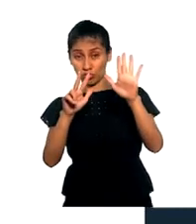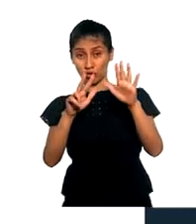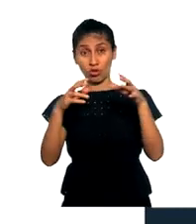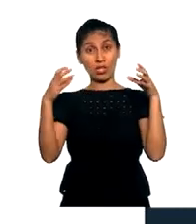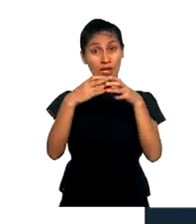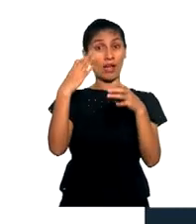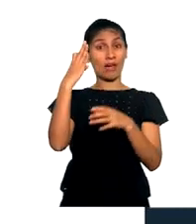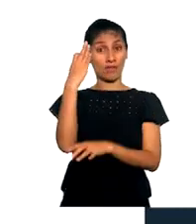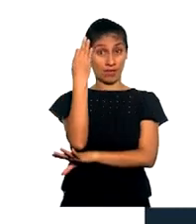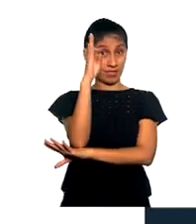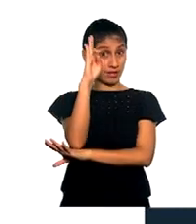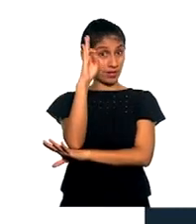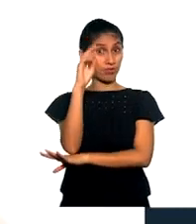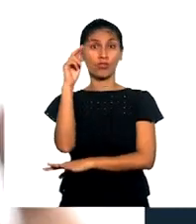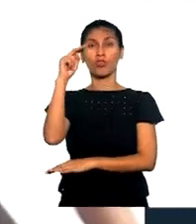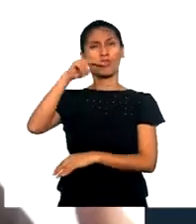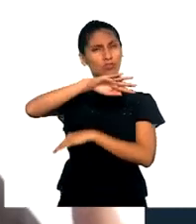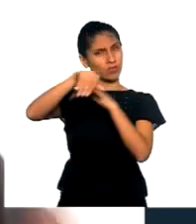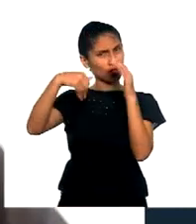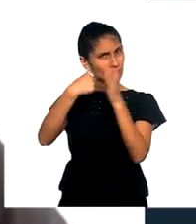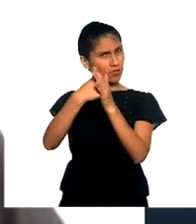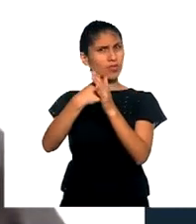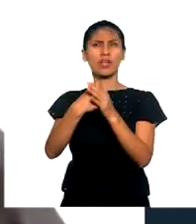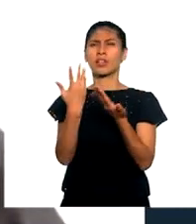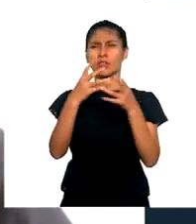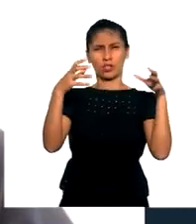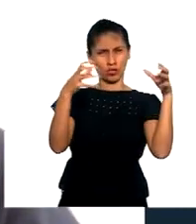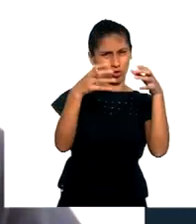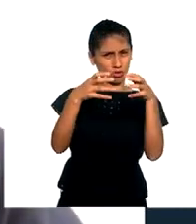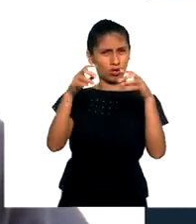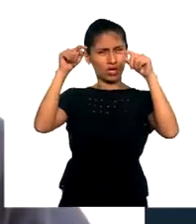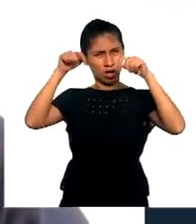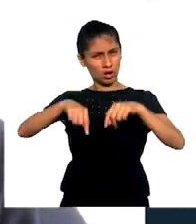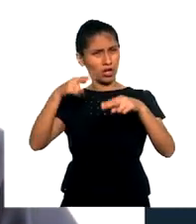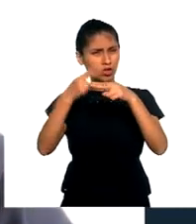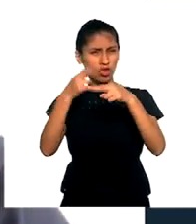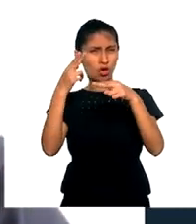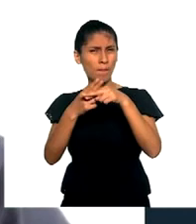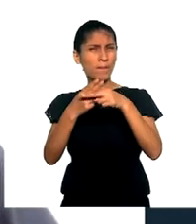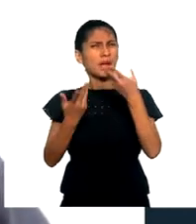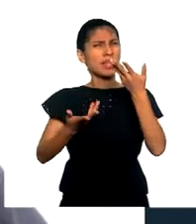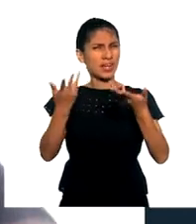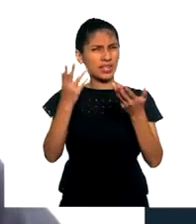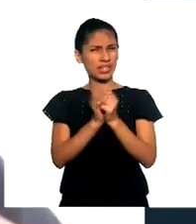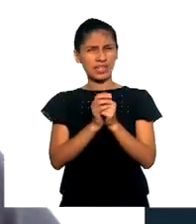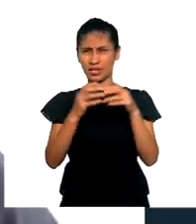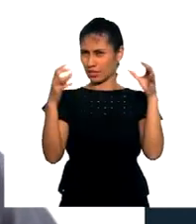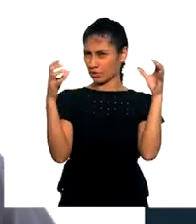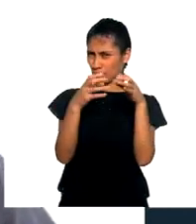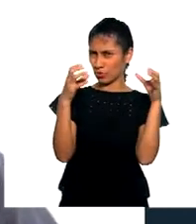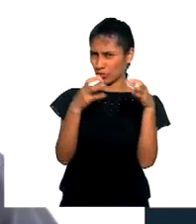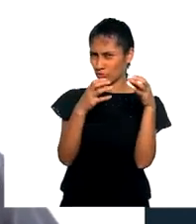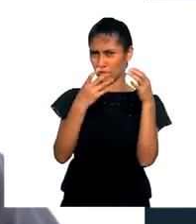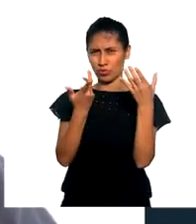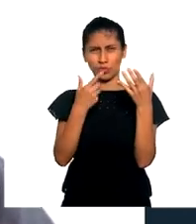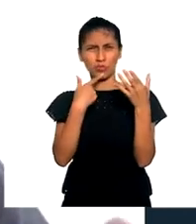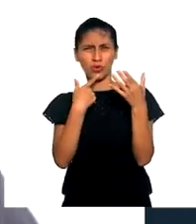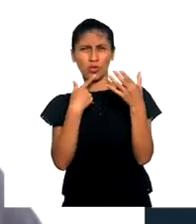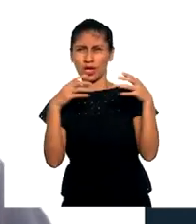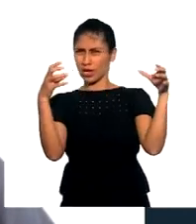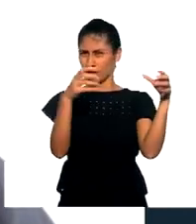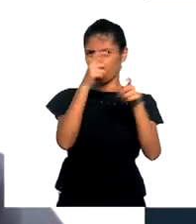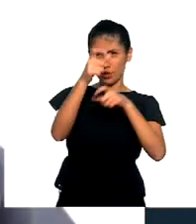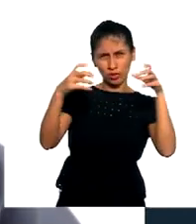ahorro y crédito del perú lo que actualmente conocemos como la gente cree que es una unión una entidad lo que